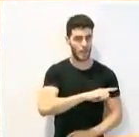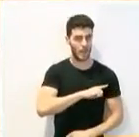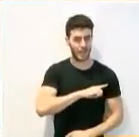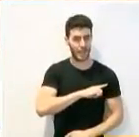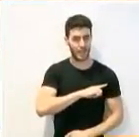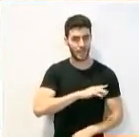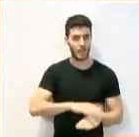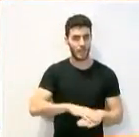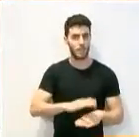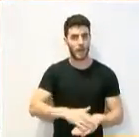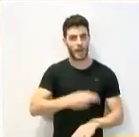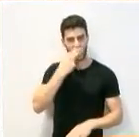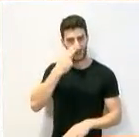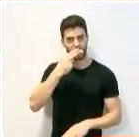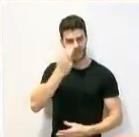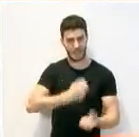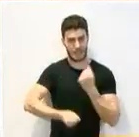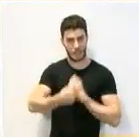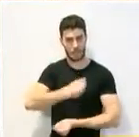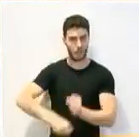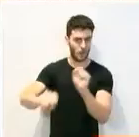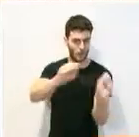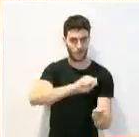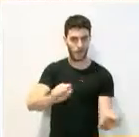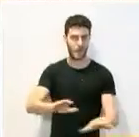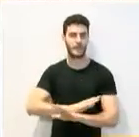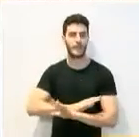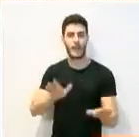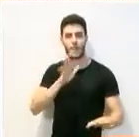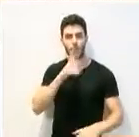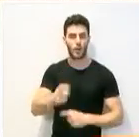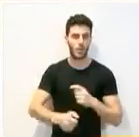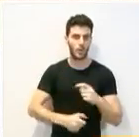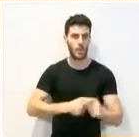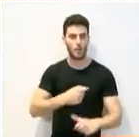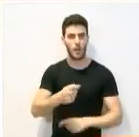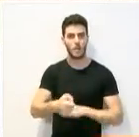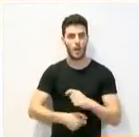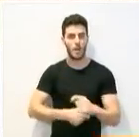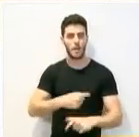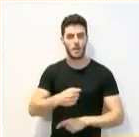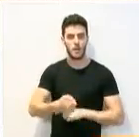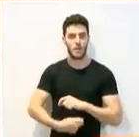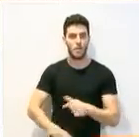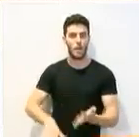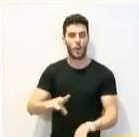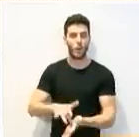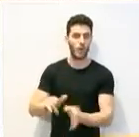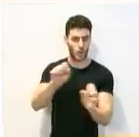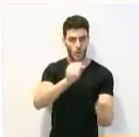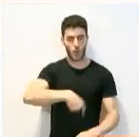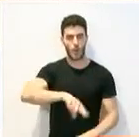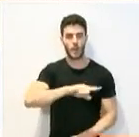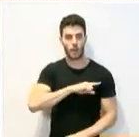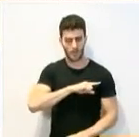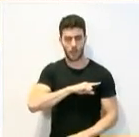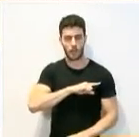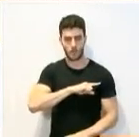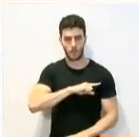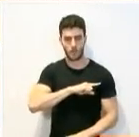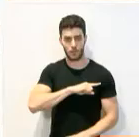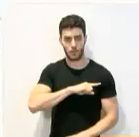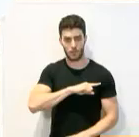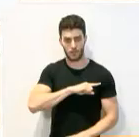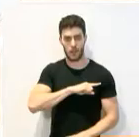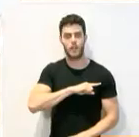defender intereses económicos. Porque cada vez que nos defienden las intervenciones